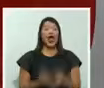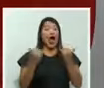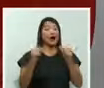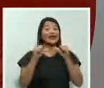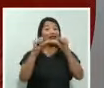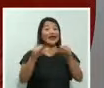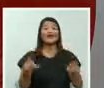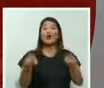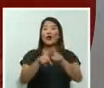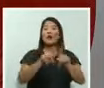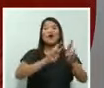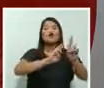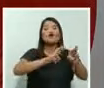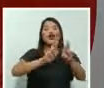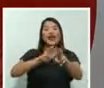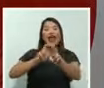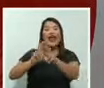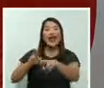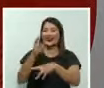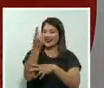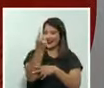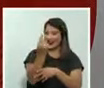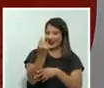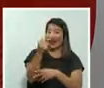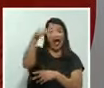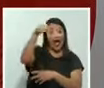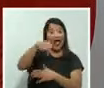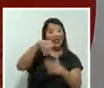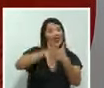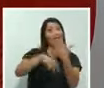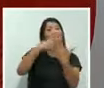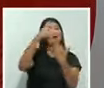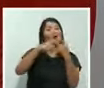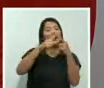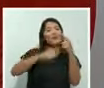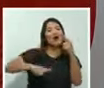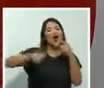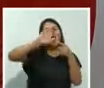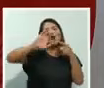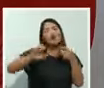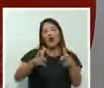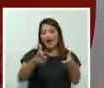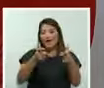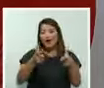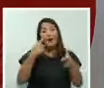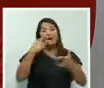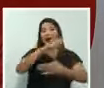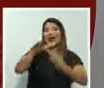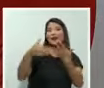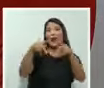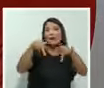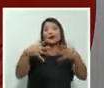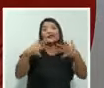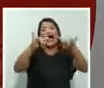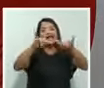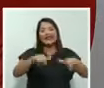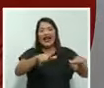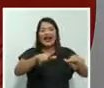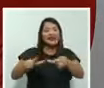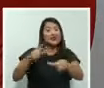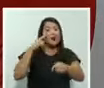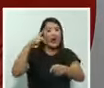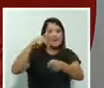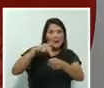Seguimos también regalando dinero acá en la Rueda de la Fortuna a todos los que ya están listos para participar en